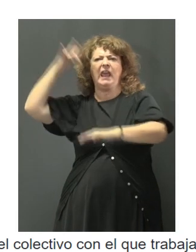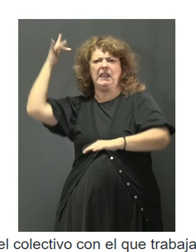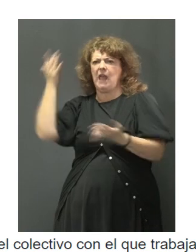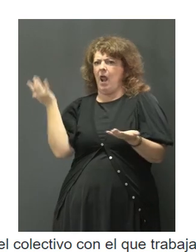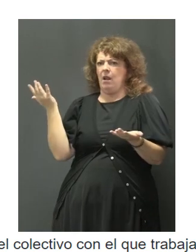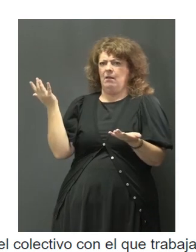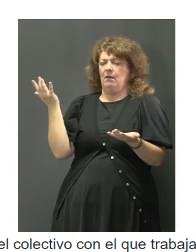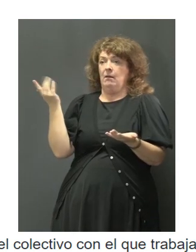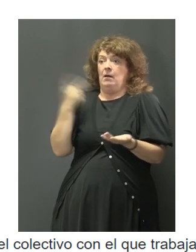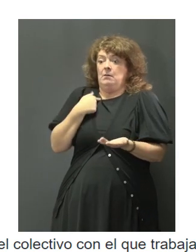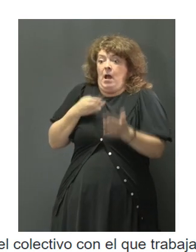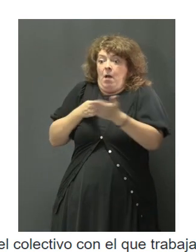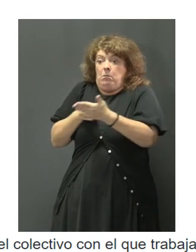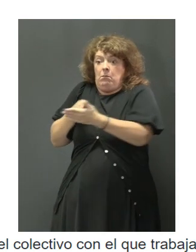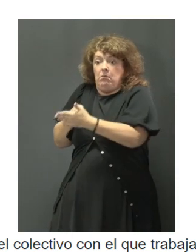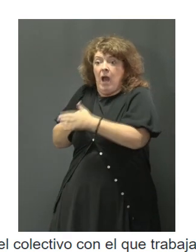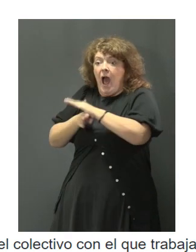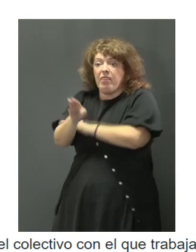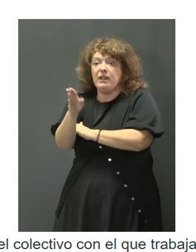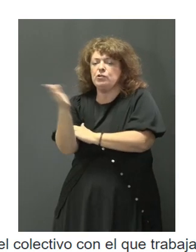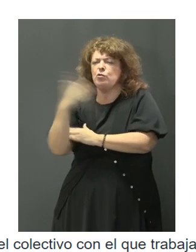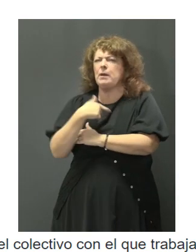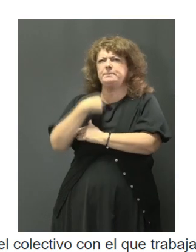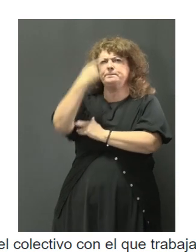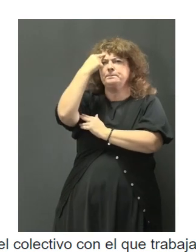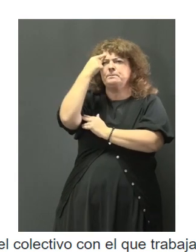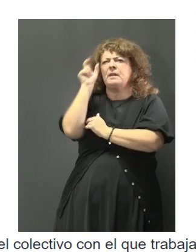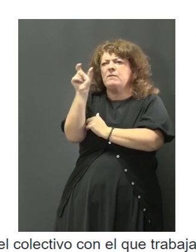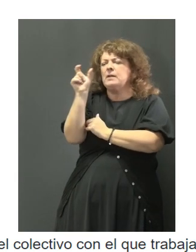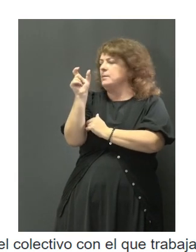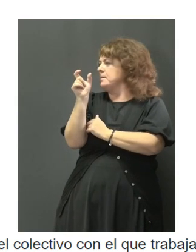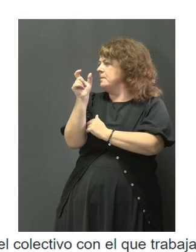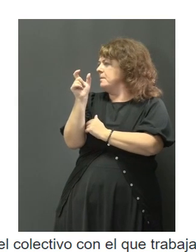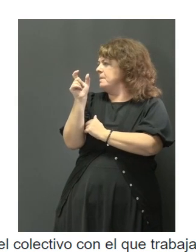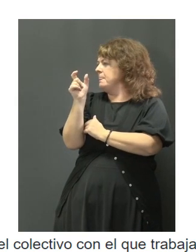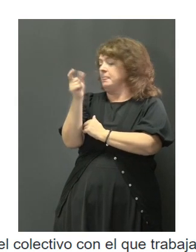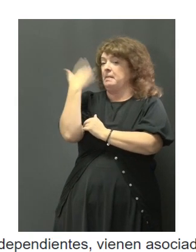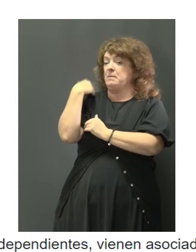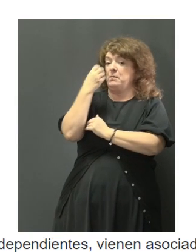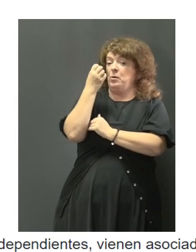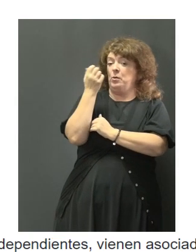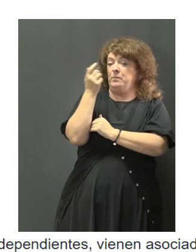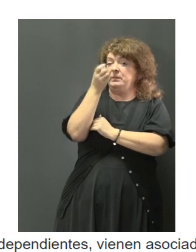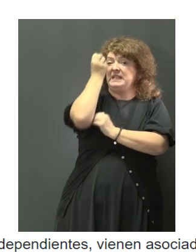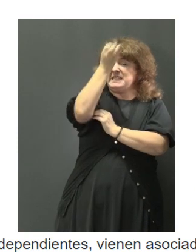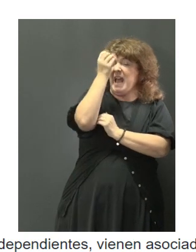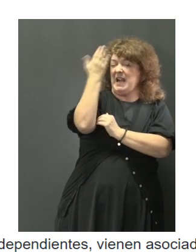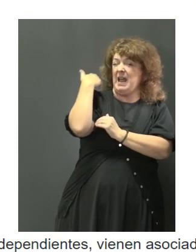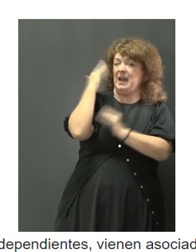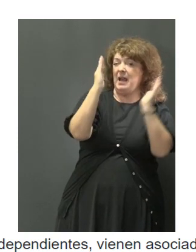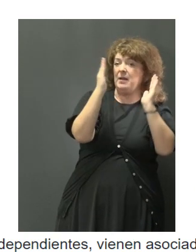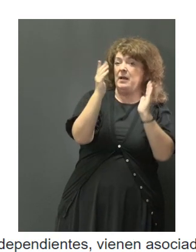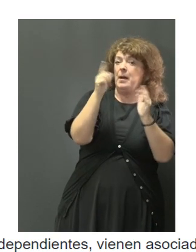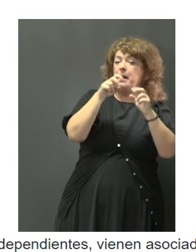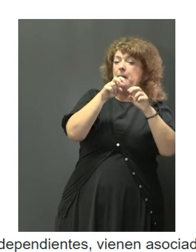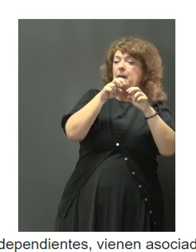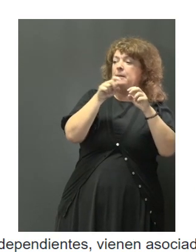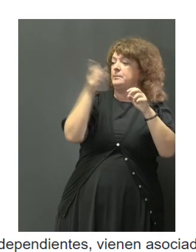falta de acceso a la tecnología. Eché un poco en falta también, aunque al final se mencionó en la mesa